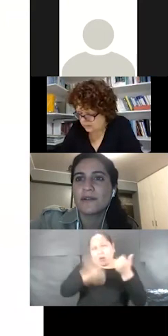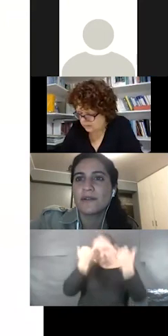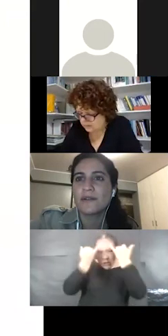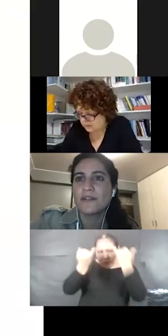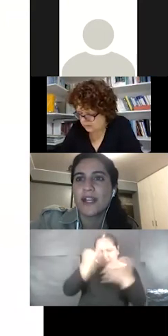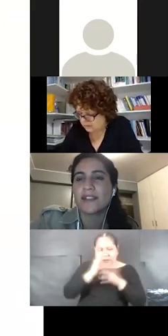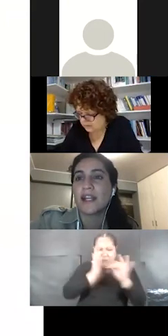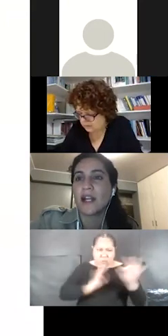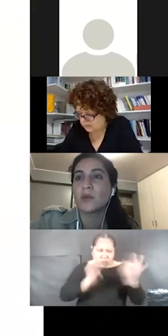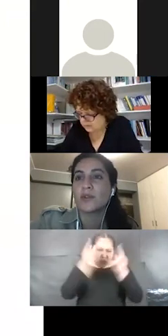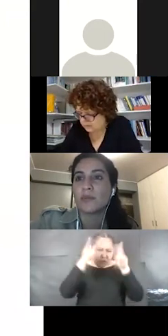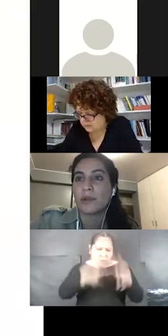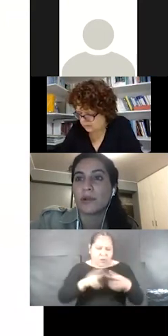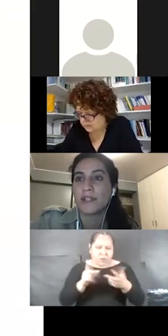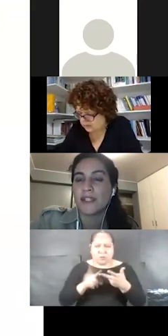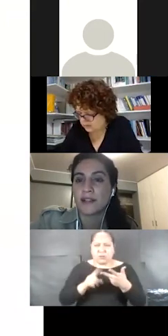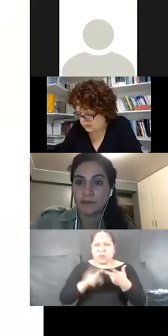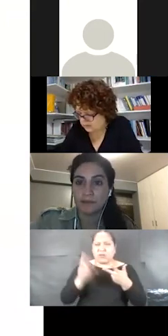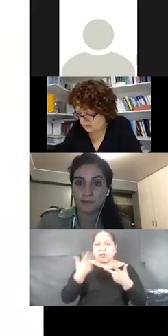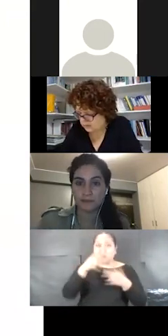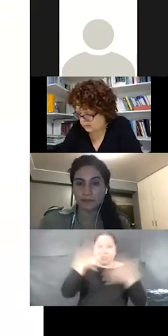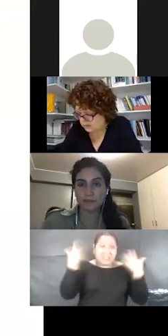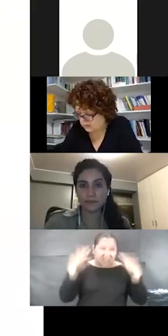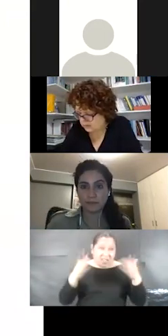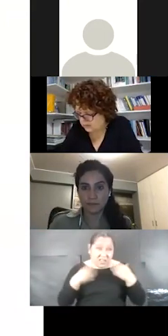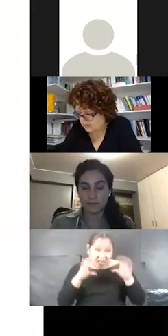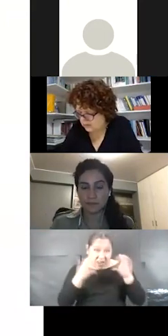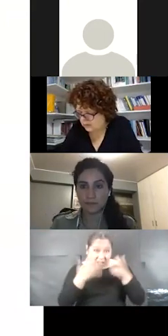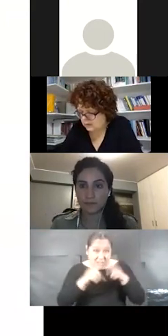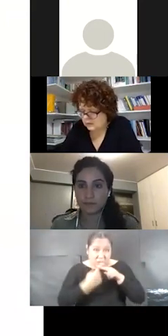tercero, si es que tienen algún curso por comenzar.